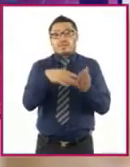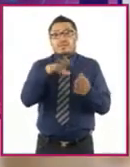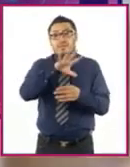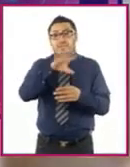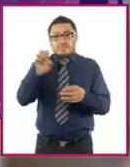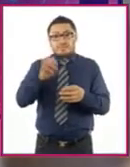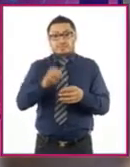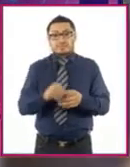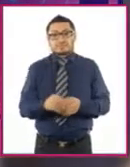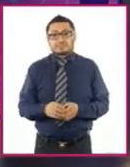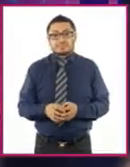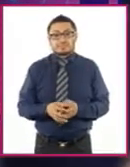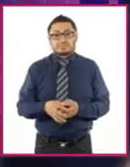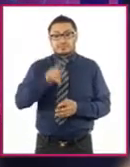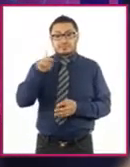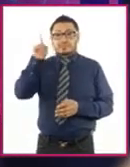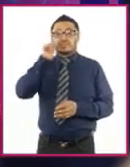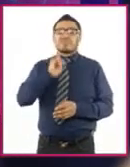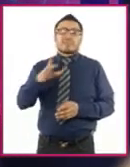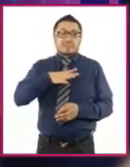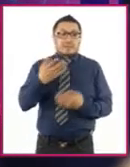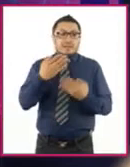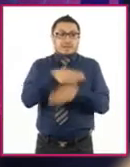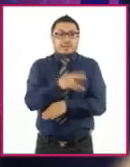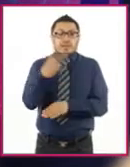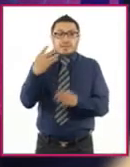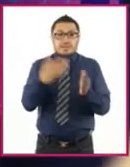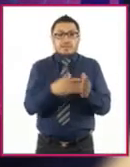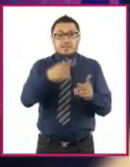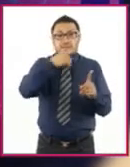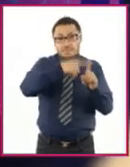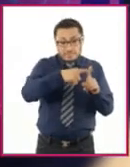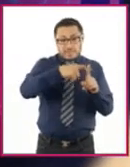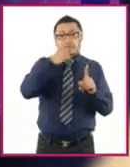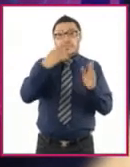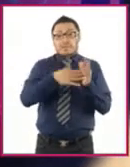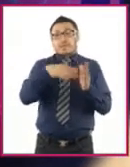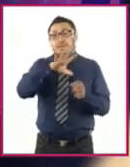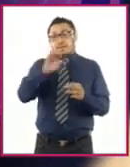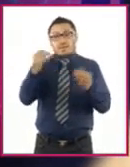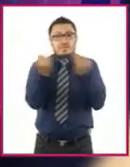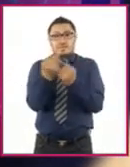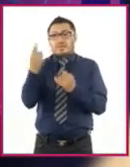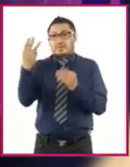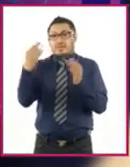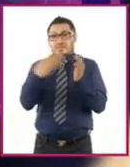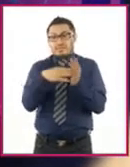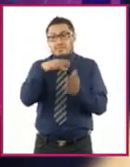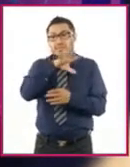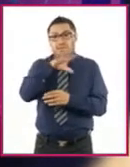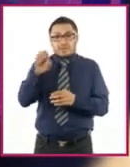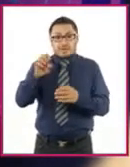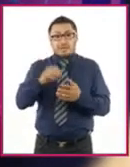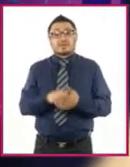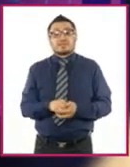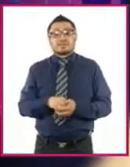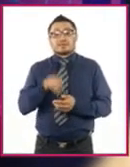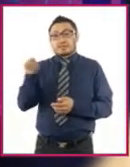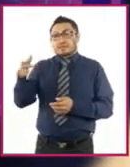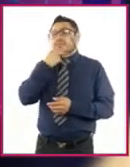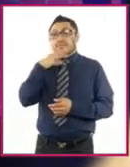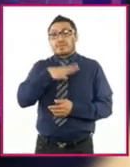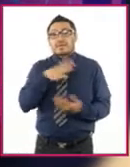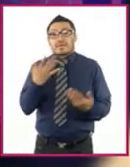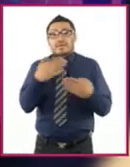4,500. Julieta tiene en su cuenta 2,000 más 1,500 igual a 3,500. Juan tiene en su